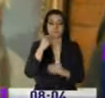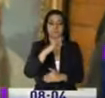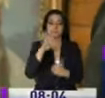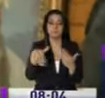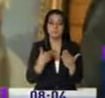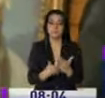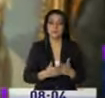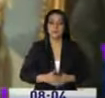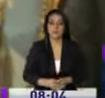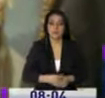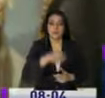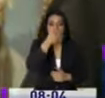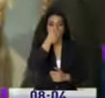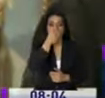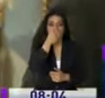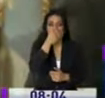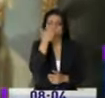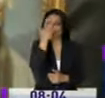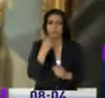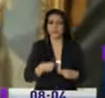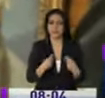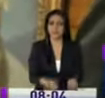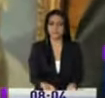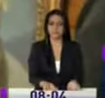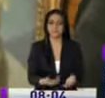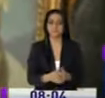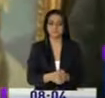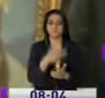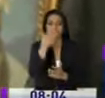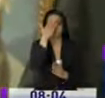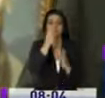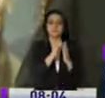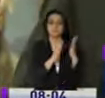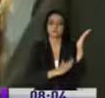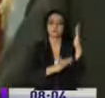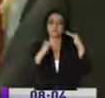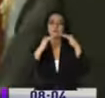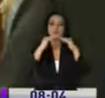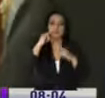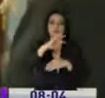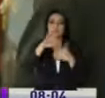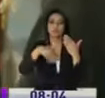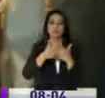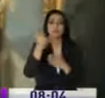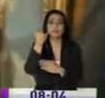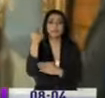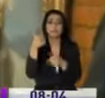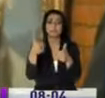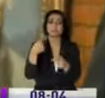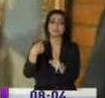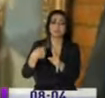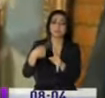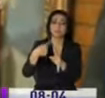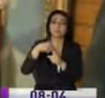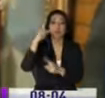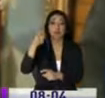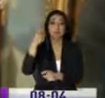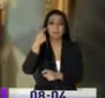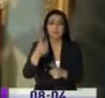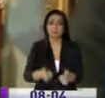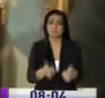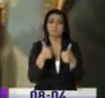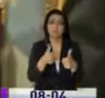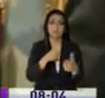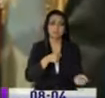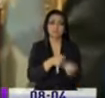hacemos porque estamos convencidos que el programa Casa para Todos es una iniciativa positiva. Es una iniciativa con profunda vocación